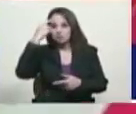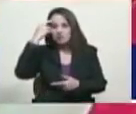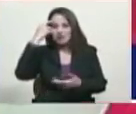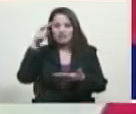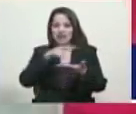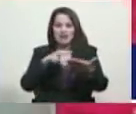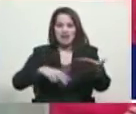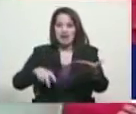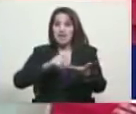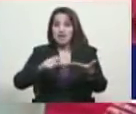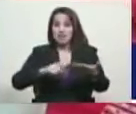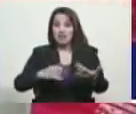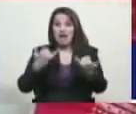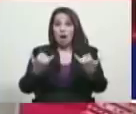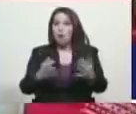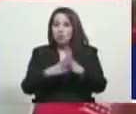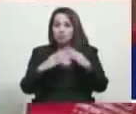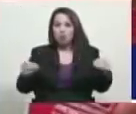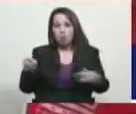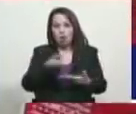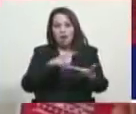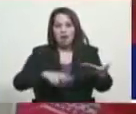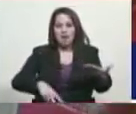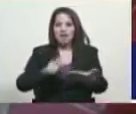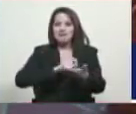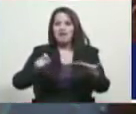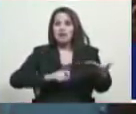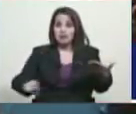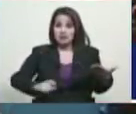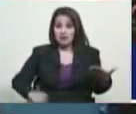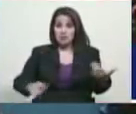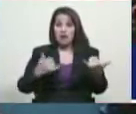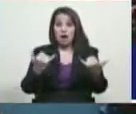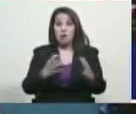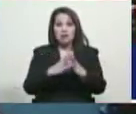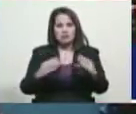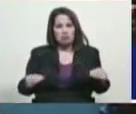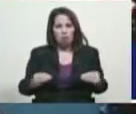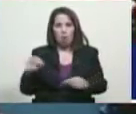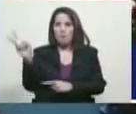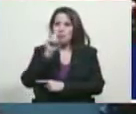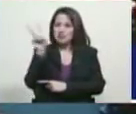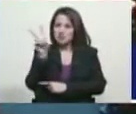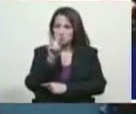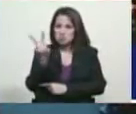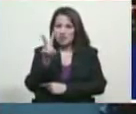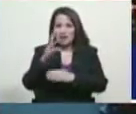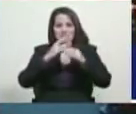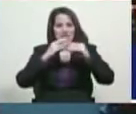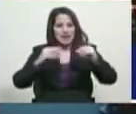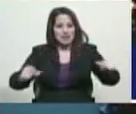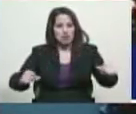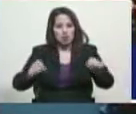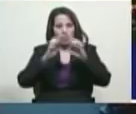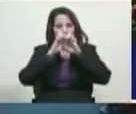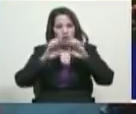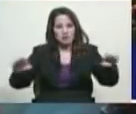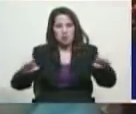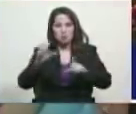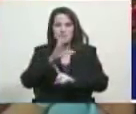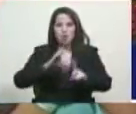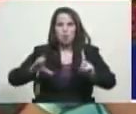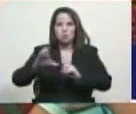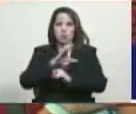Hoy esa misión se ha consolidado y Venezuela es un territorio de educación, de